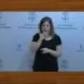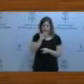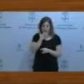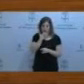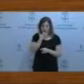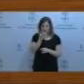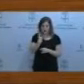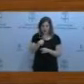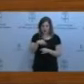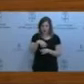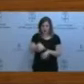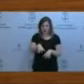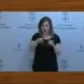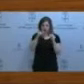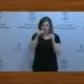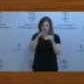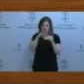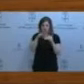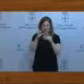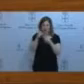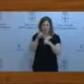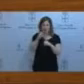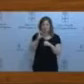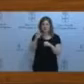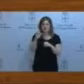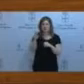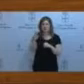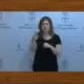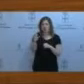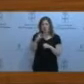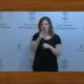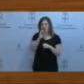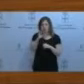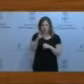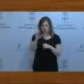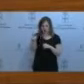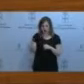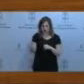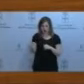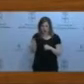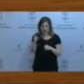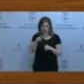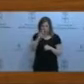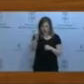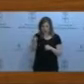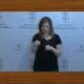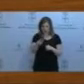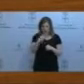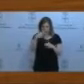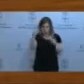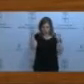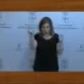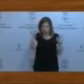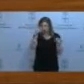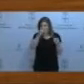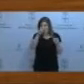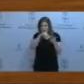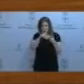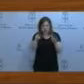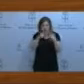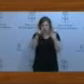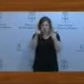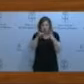prometida torre de la paroscopia en el Hospital Carmen Isabel Ochoa, la actual es antidiluviana, ya se lo digo yo, con esa operaba yo en el año 2006 en